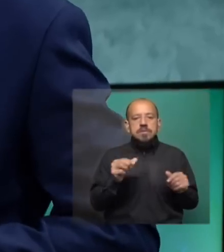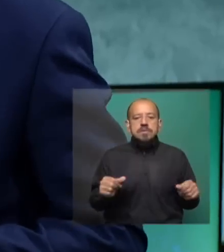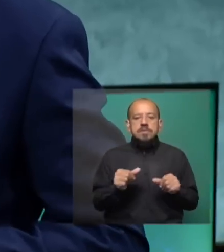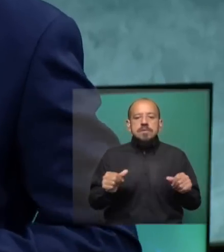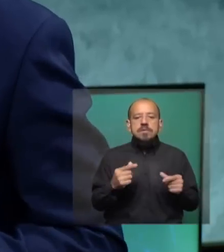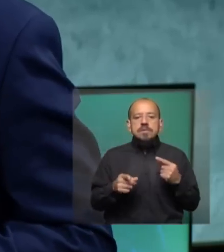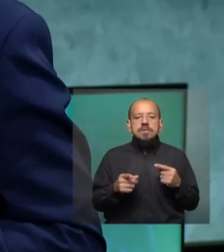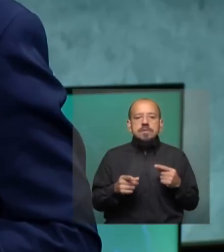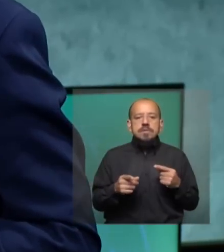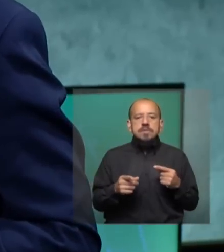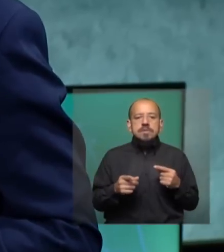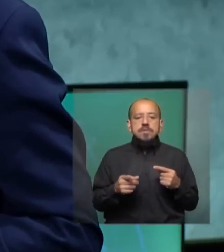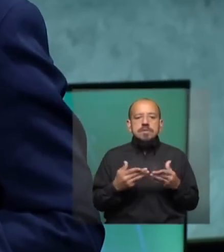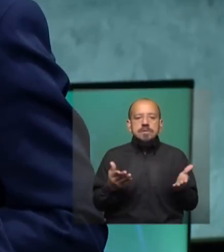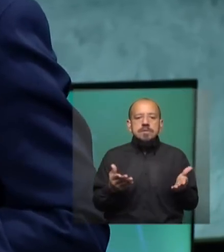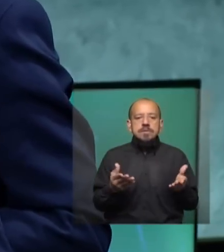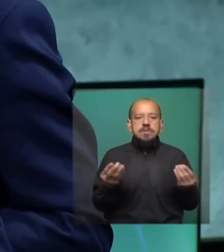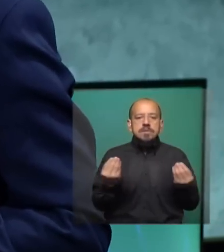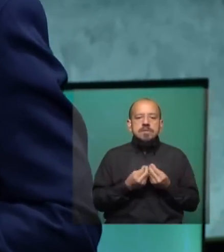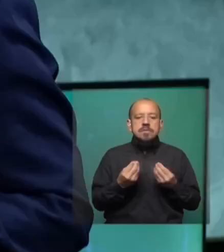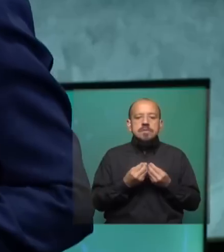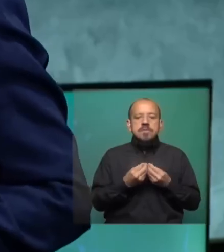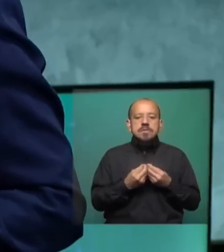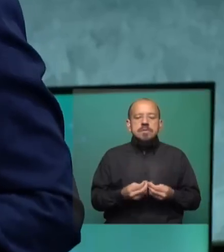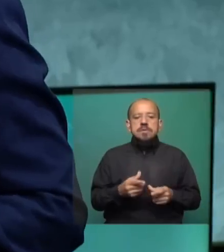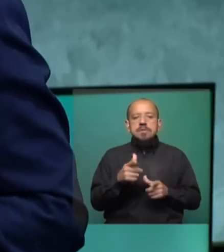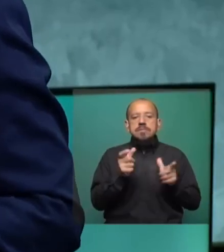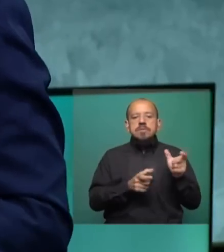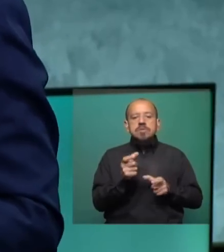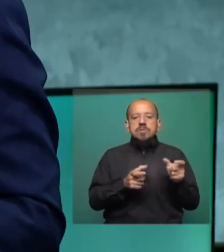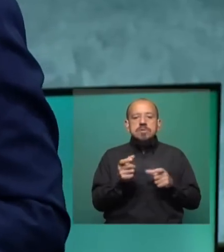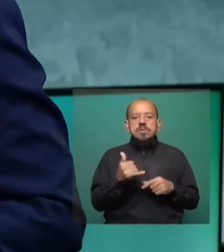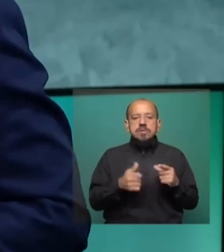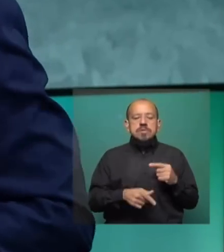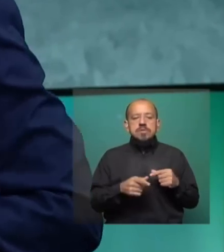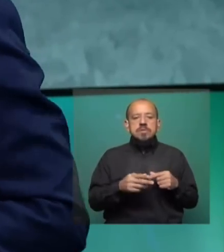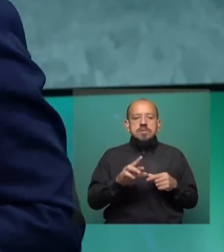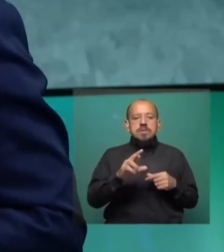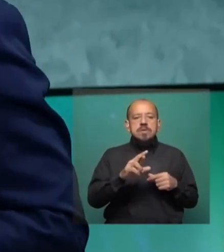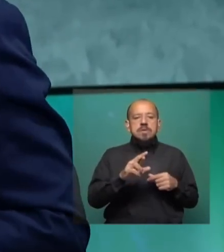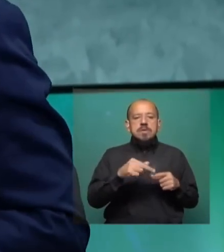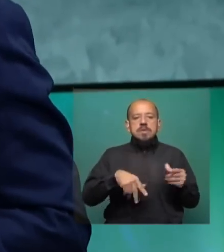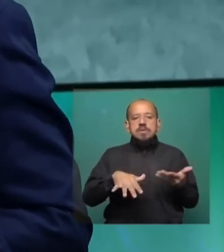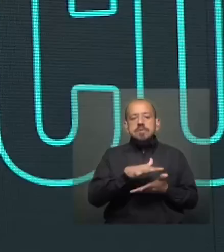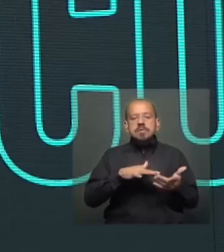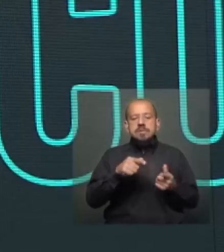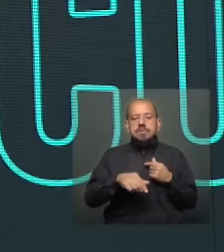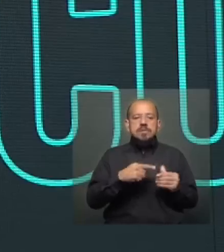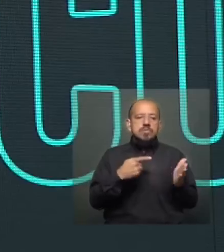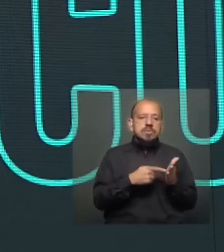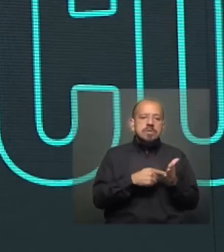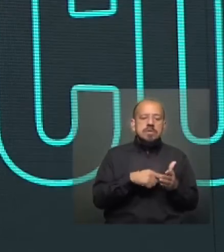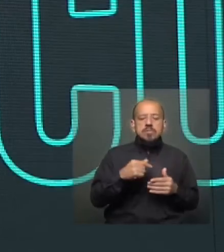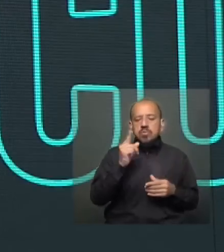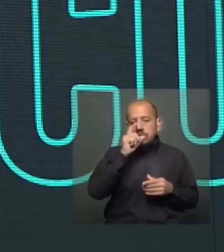conocido y conocida de una cantidad de de personas con muchísimo talento el río de la plata en eso Tiene una historia muy rica no sí sí sí